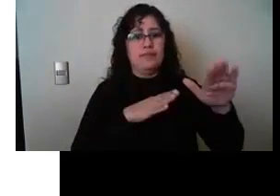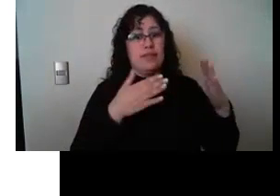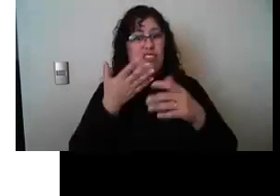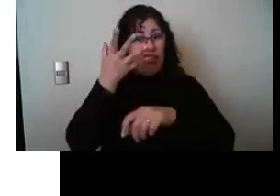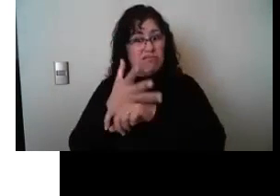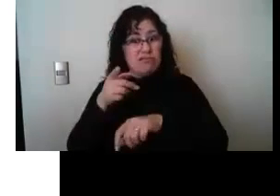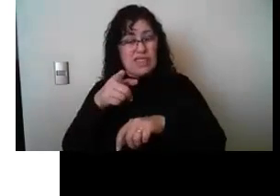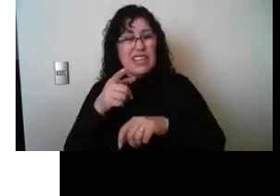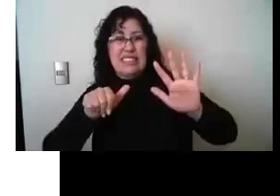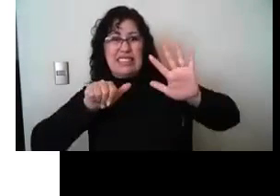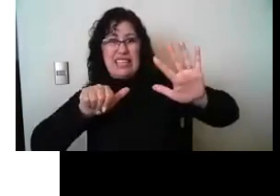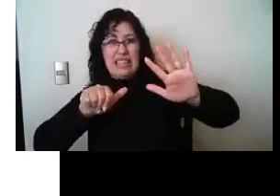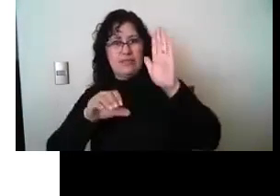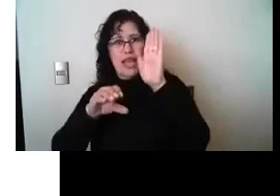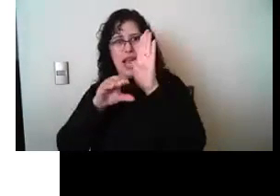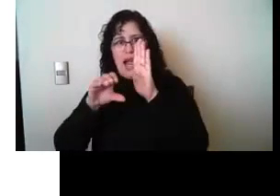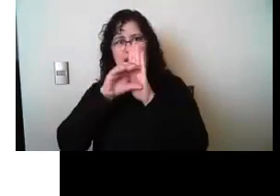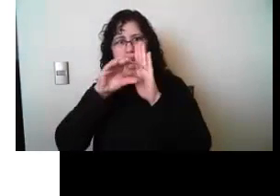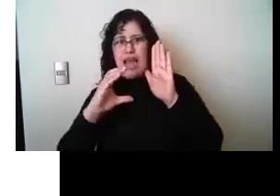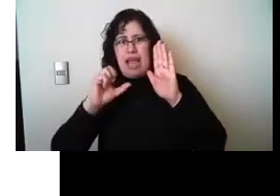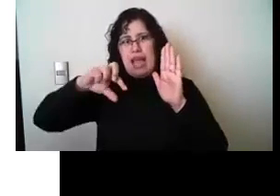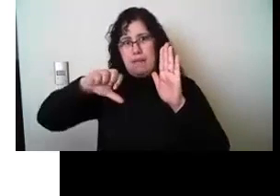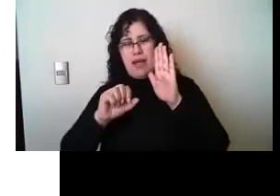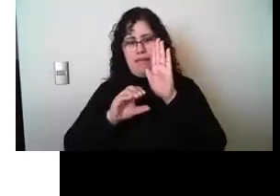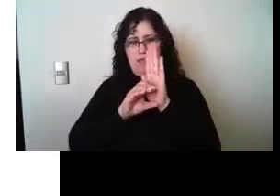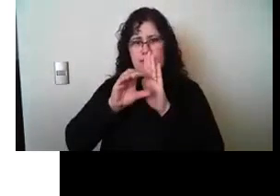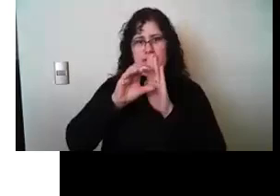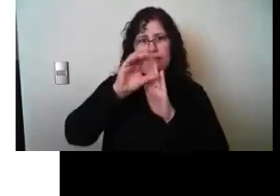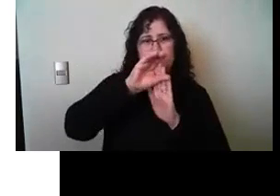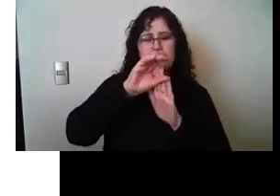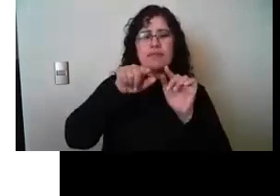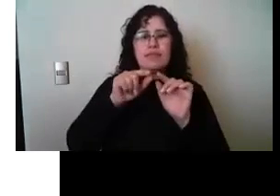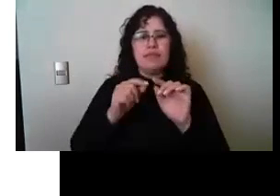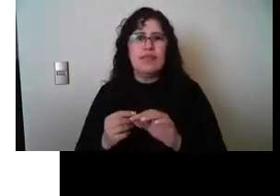6 capas, desde la capa de fibras nerviosas asociadas